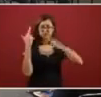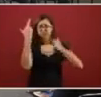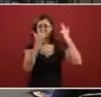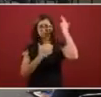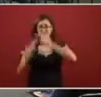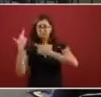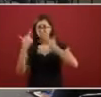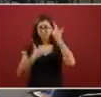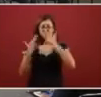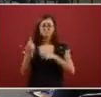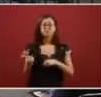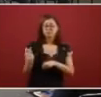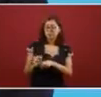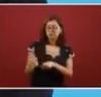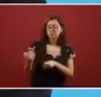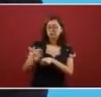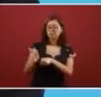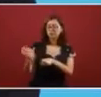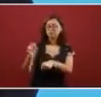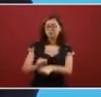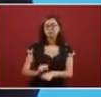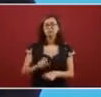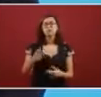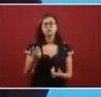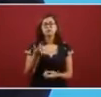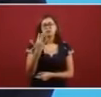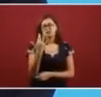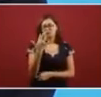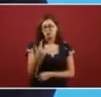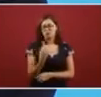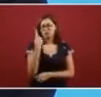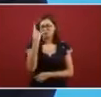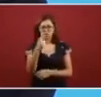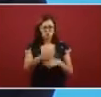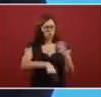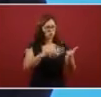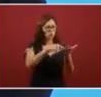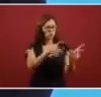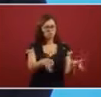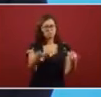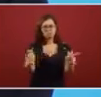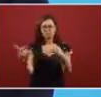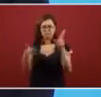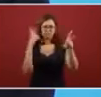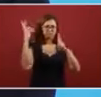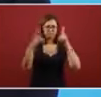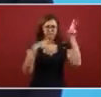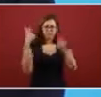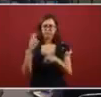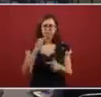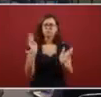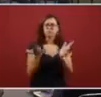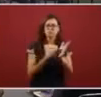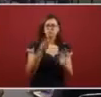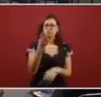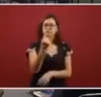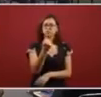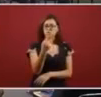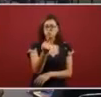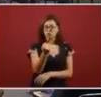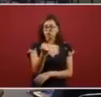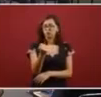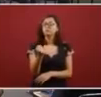cada semana, visitamos 51 expendedores de gas LP, infraccionamos a 9 y fue